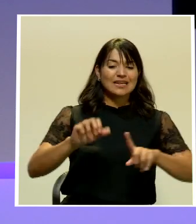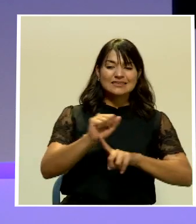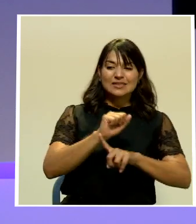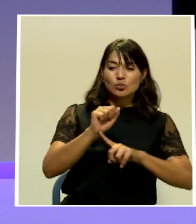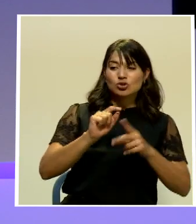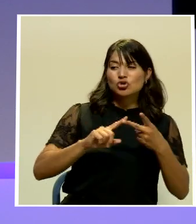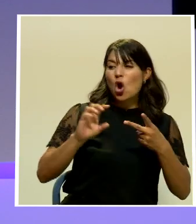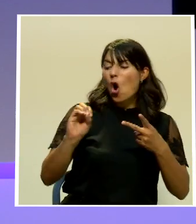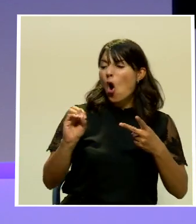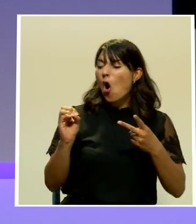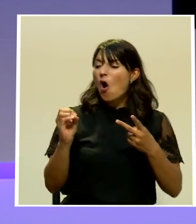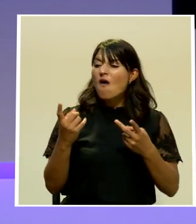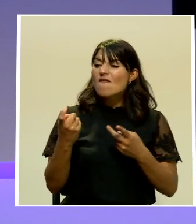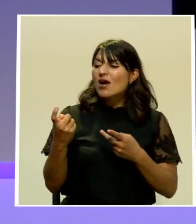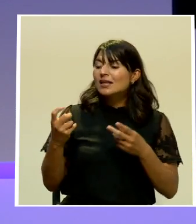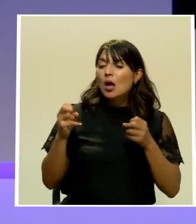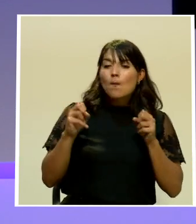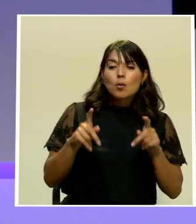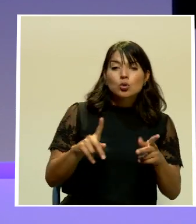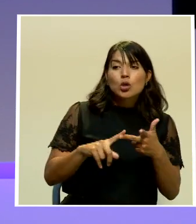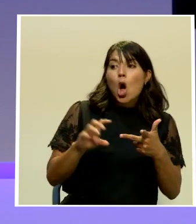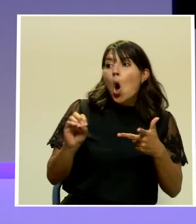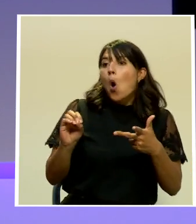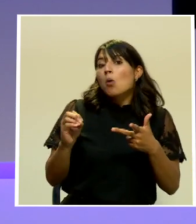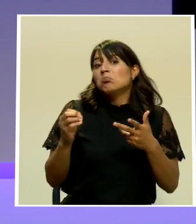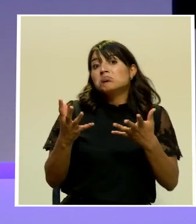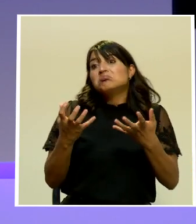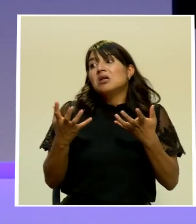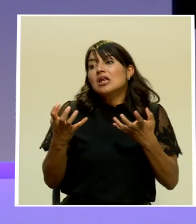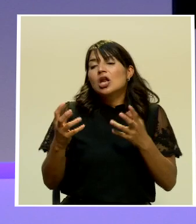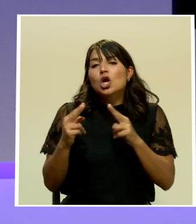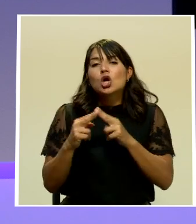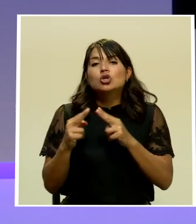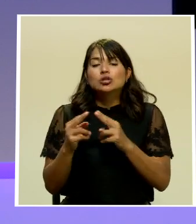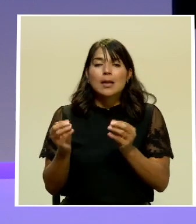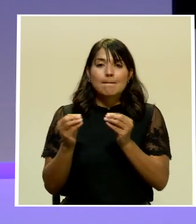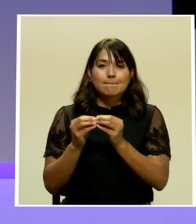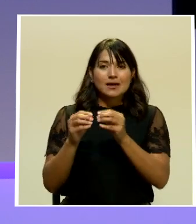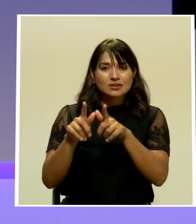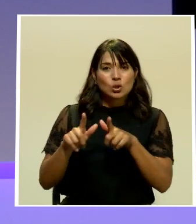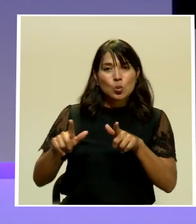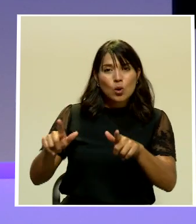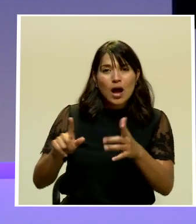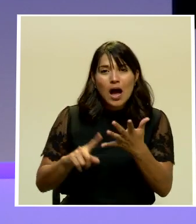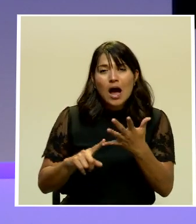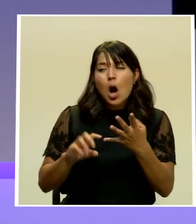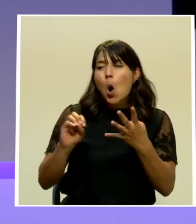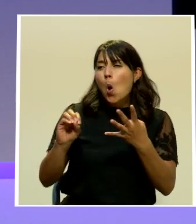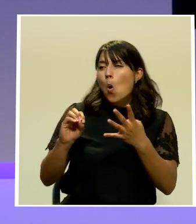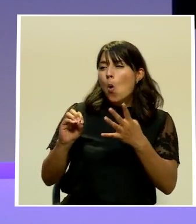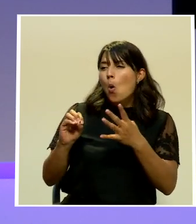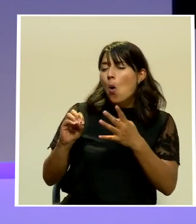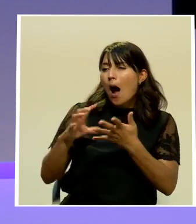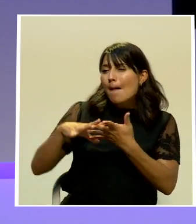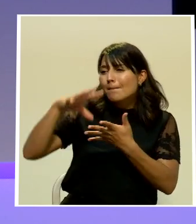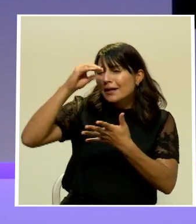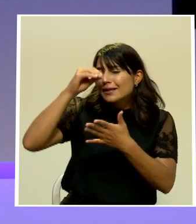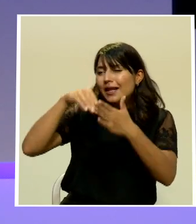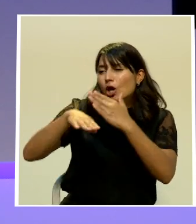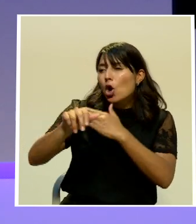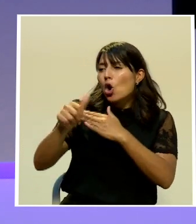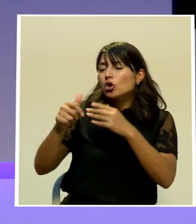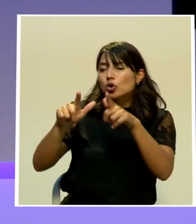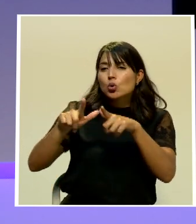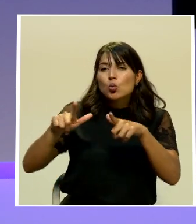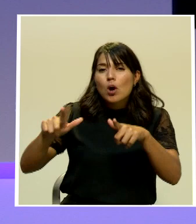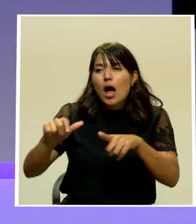trae en la vida, como de conocer otros lugares, de educarse o de aprender de otros lugares y de otras culturas, de otras maneras